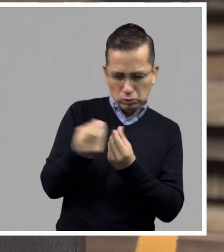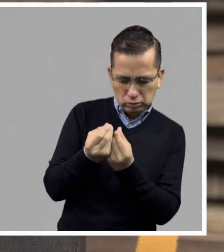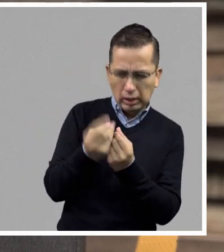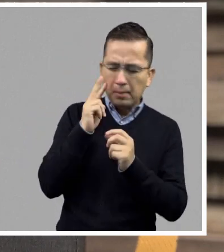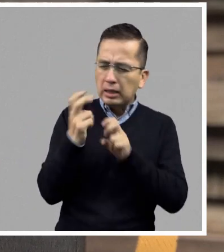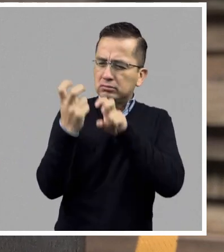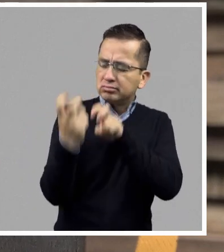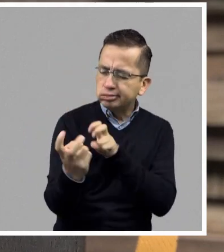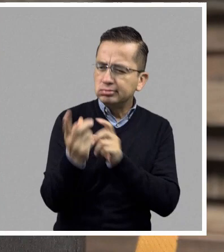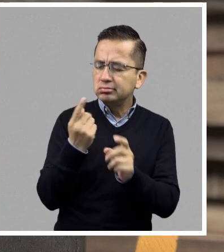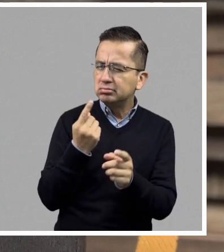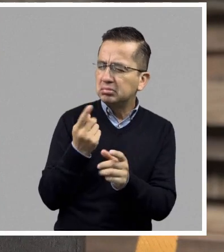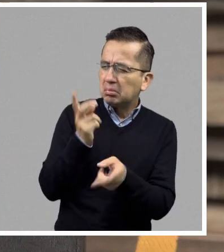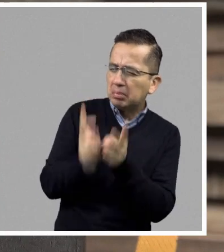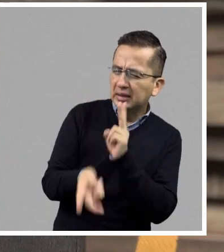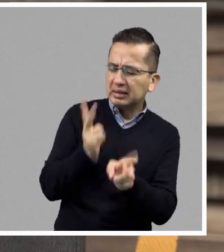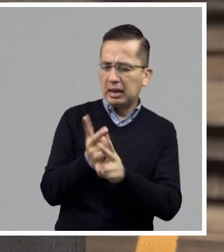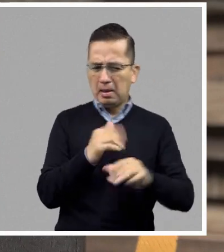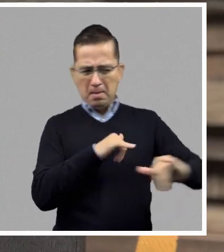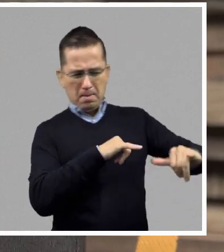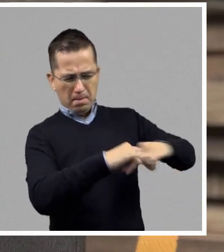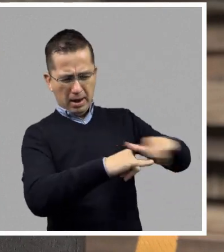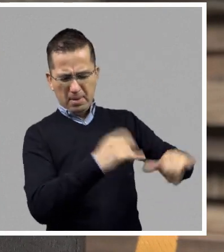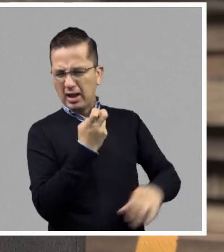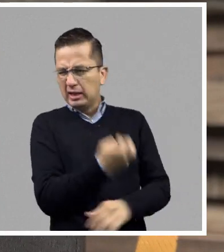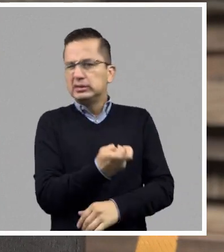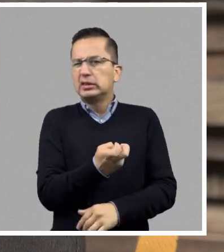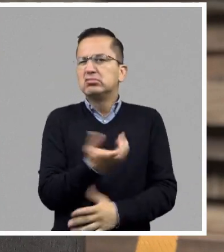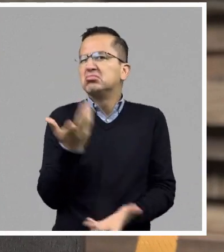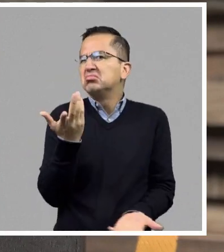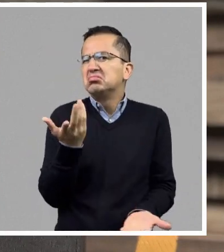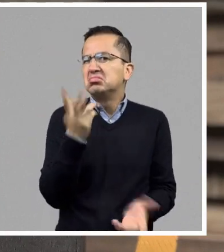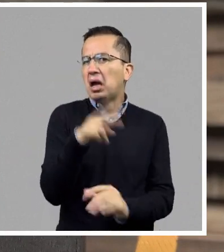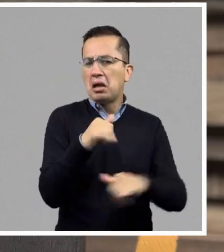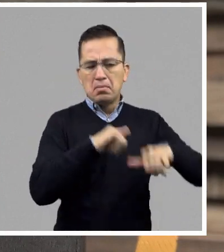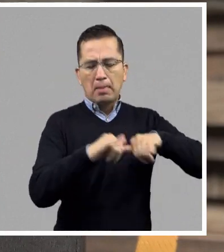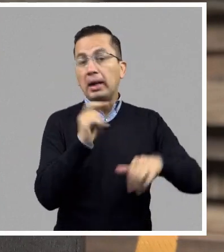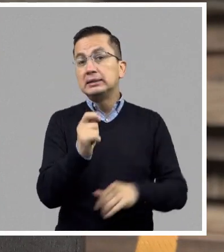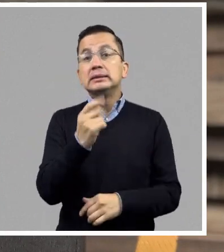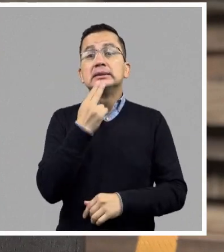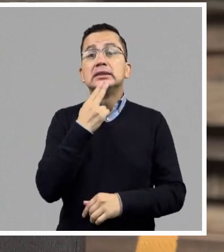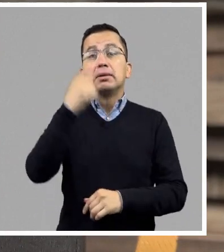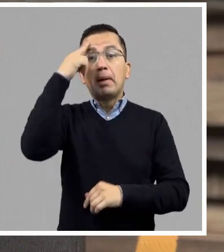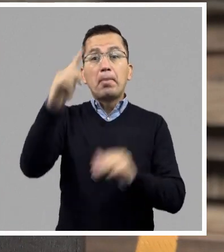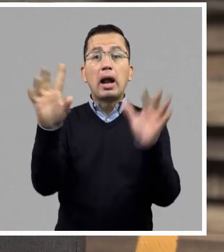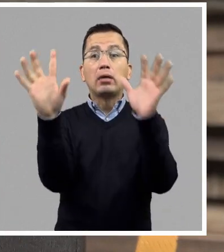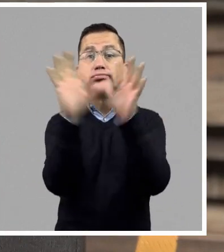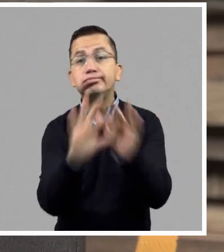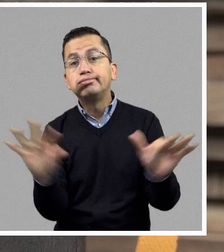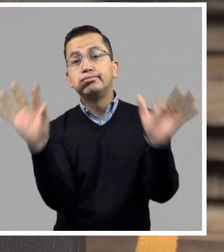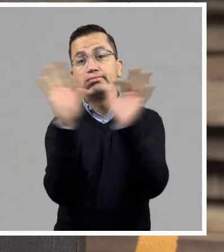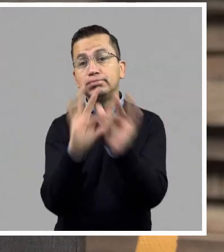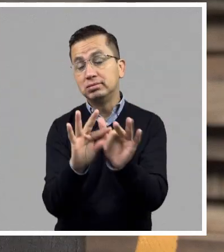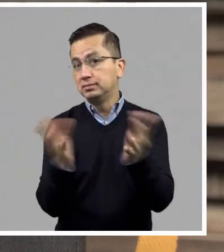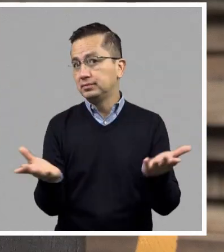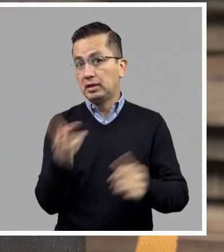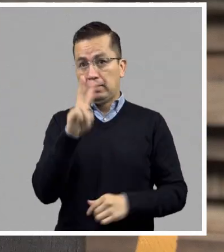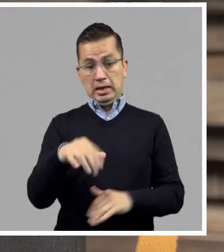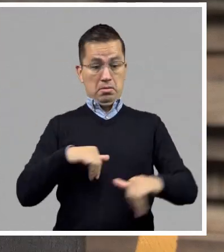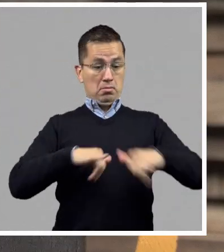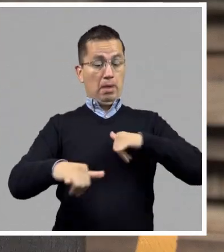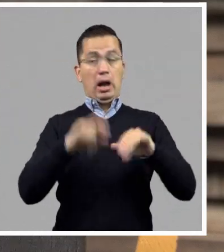queríamos contar con el mapa porque el mapa Es una herramienta narrativa eso es principalmente lo que es olvidemos toda esa historia del mapa como